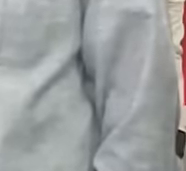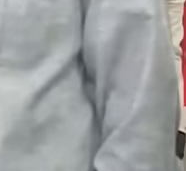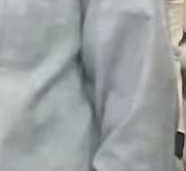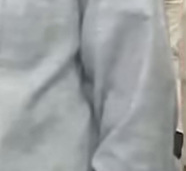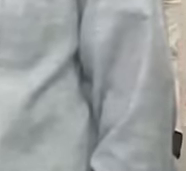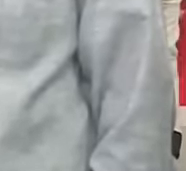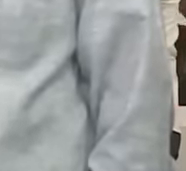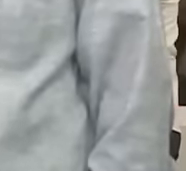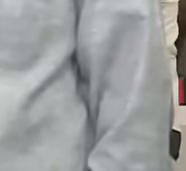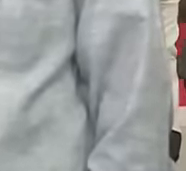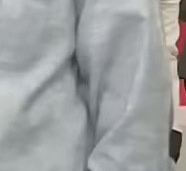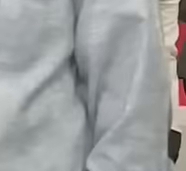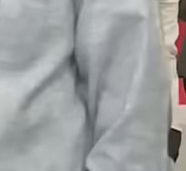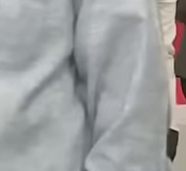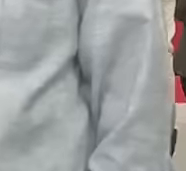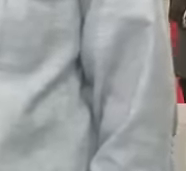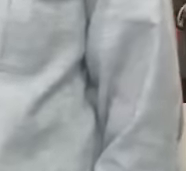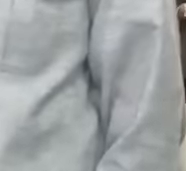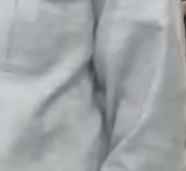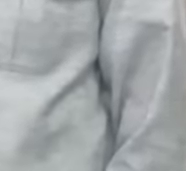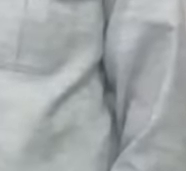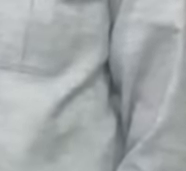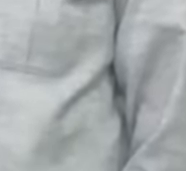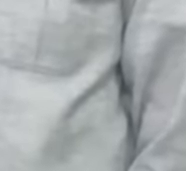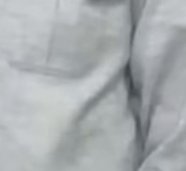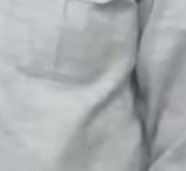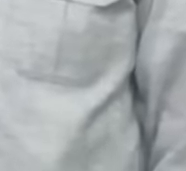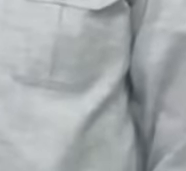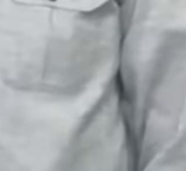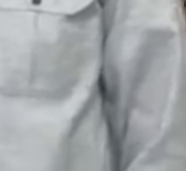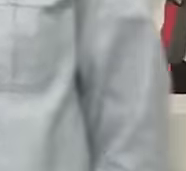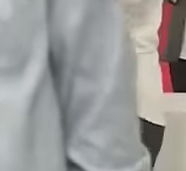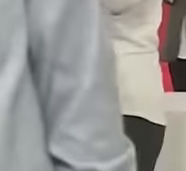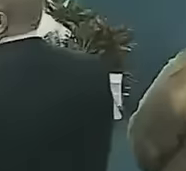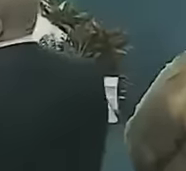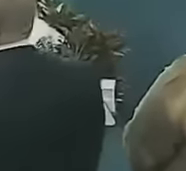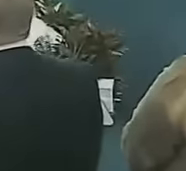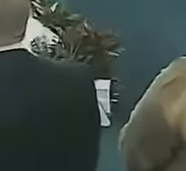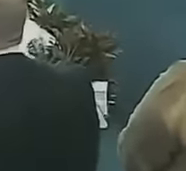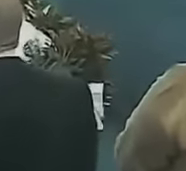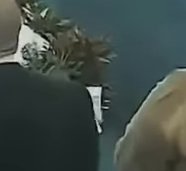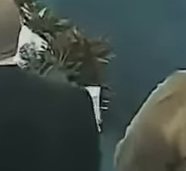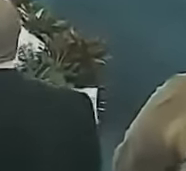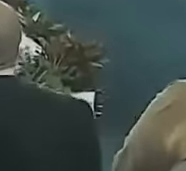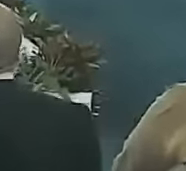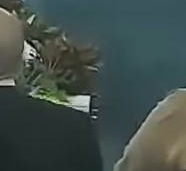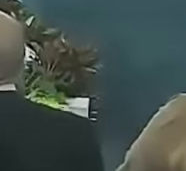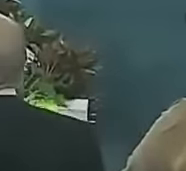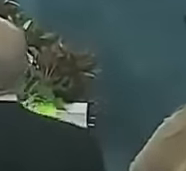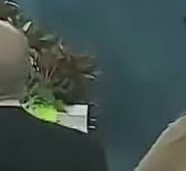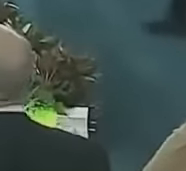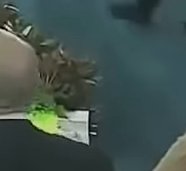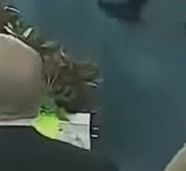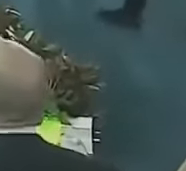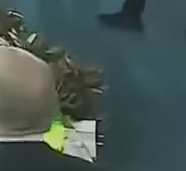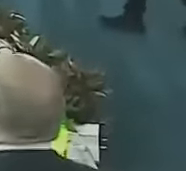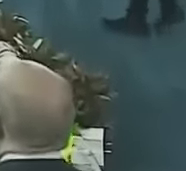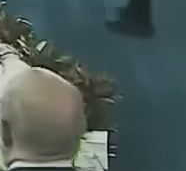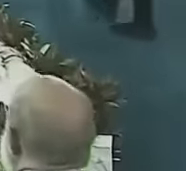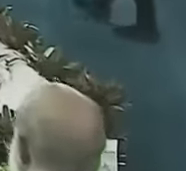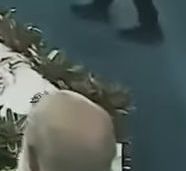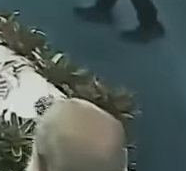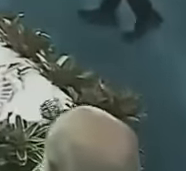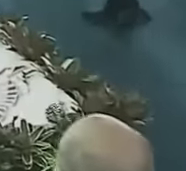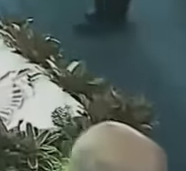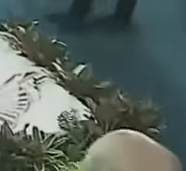de Comercio de los Pueblos, ALBA-TCP, a través de la plataforma Zoom. En esta oportunidad, con el objetivo de